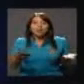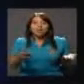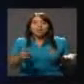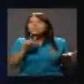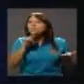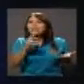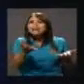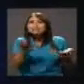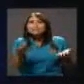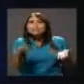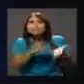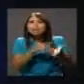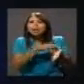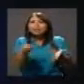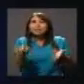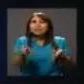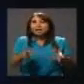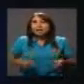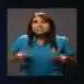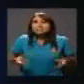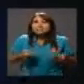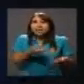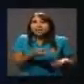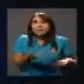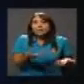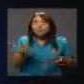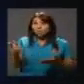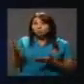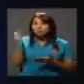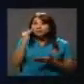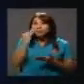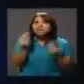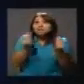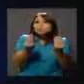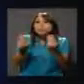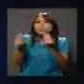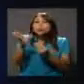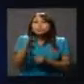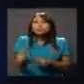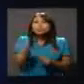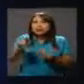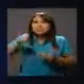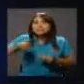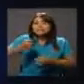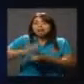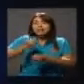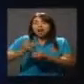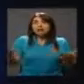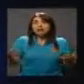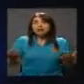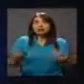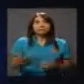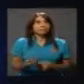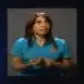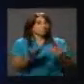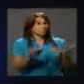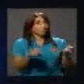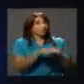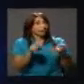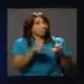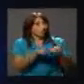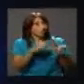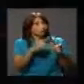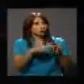gastar dinero en ese tipo de cosas cuando usted sabe que hay un montón de muchachos urgidos de trabajar en la misma lógica también